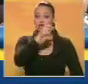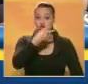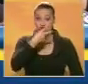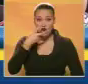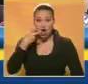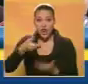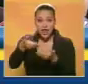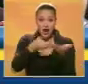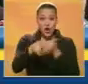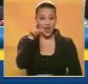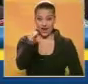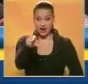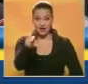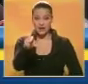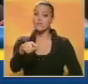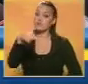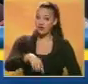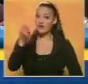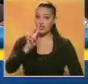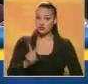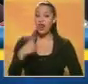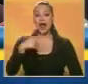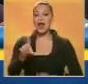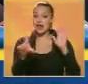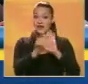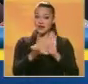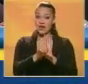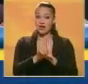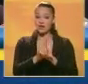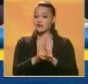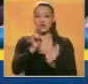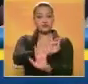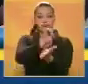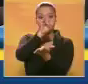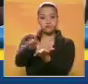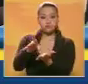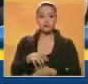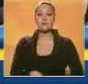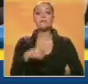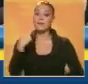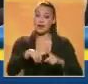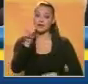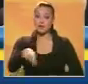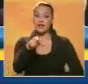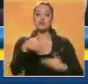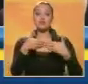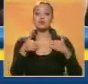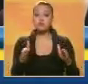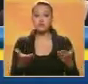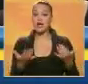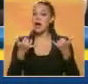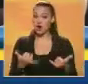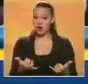narcotraficante, el poder venezolano, de acuerdo a las leyes, funcionó y fue destituido. Y además, tiene una causa abierta, en